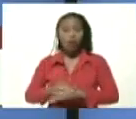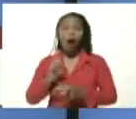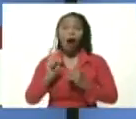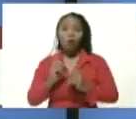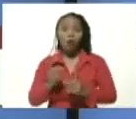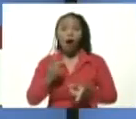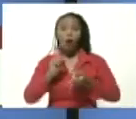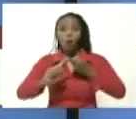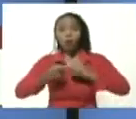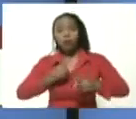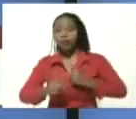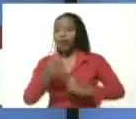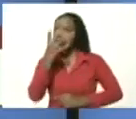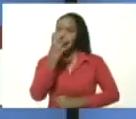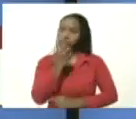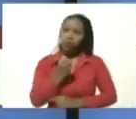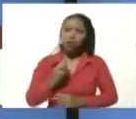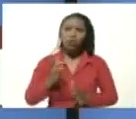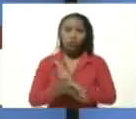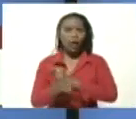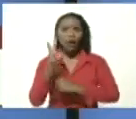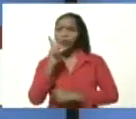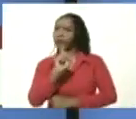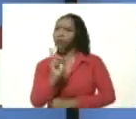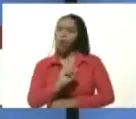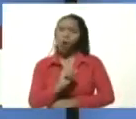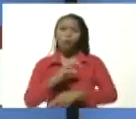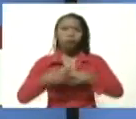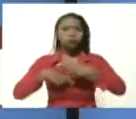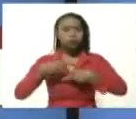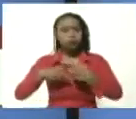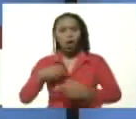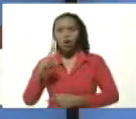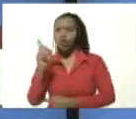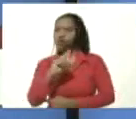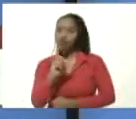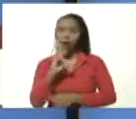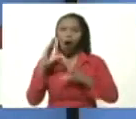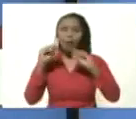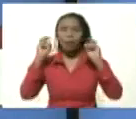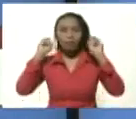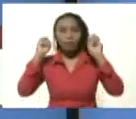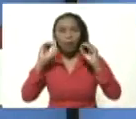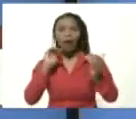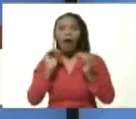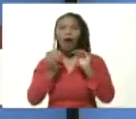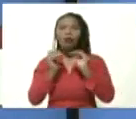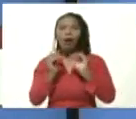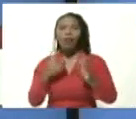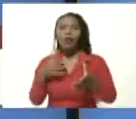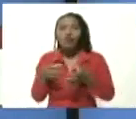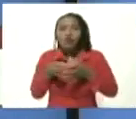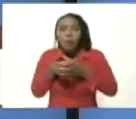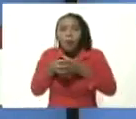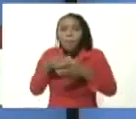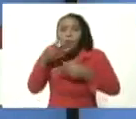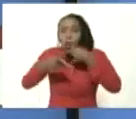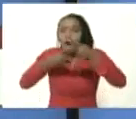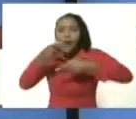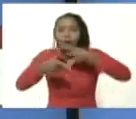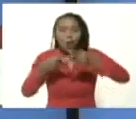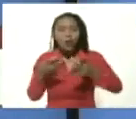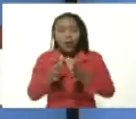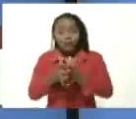Muy triste, ¿verdad? No es revolucionario. No habla de la ética de los partidos, que hay partidos que eran del